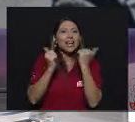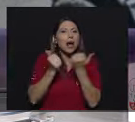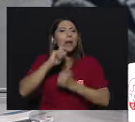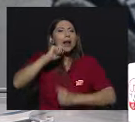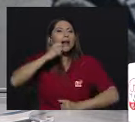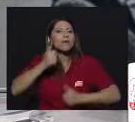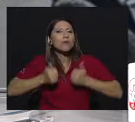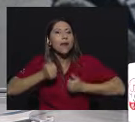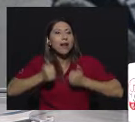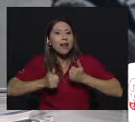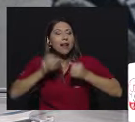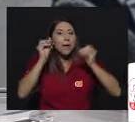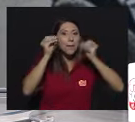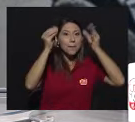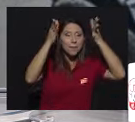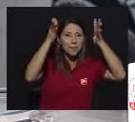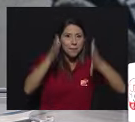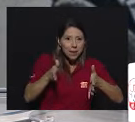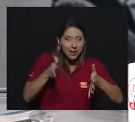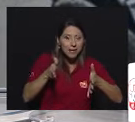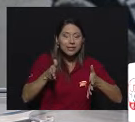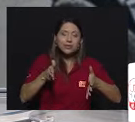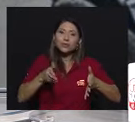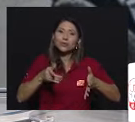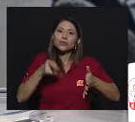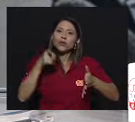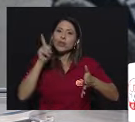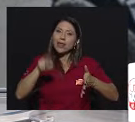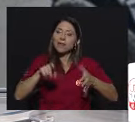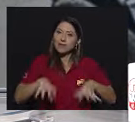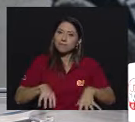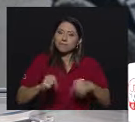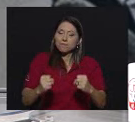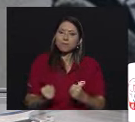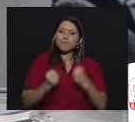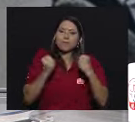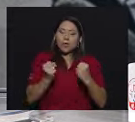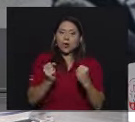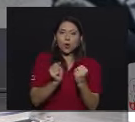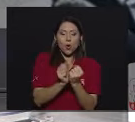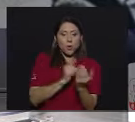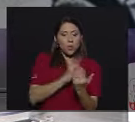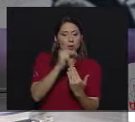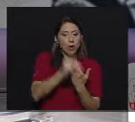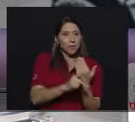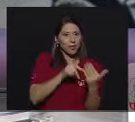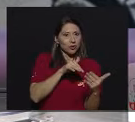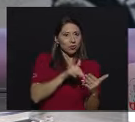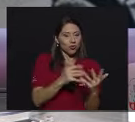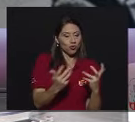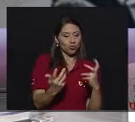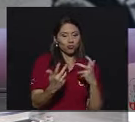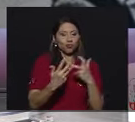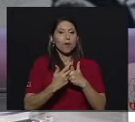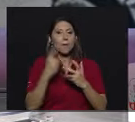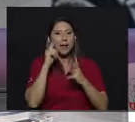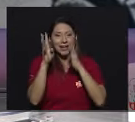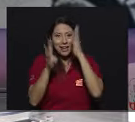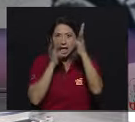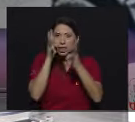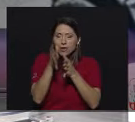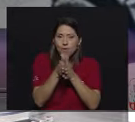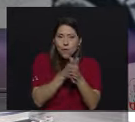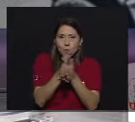aula está en que el maestro y la maestra o el profesor esté empoderado con su programa de estudios, de manera que pueda ser